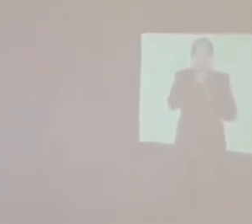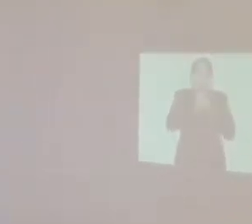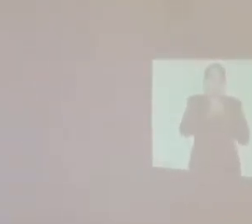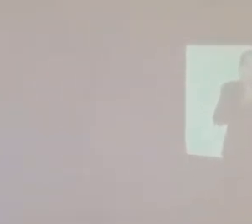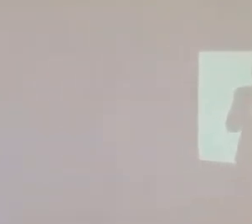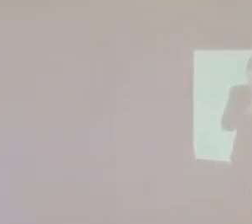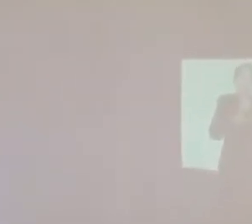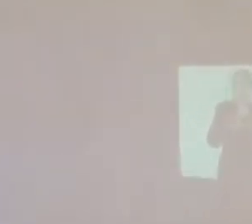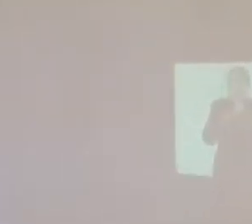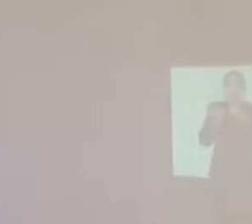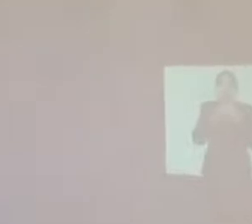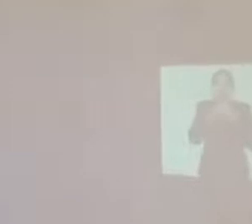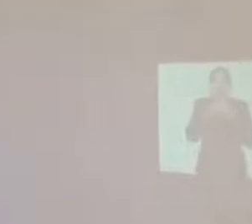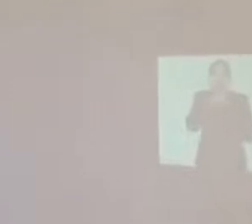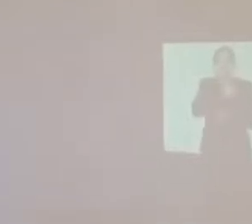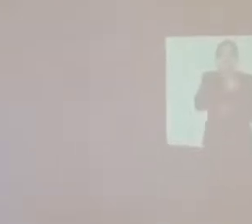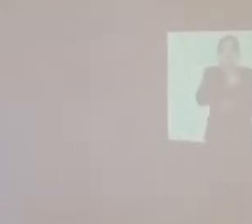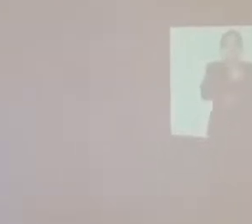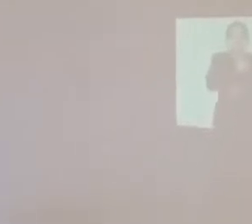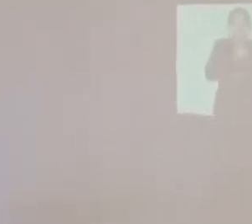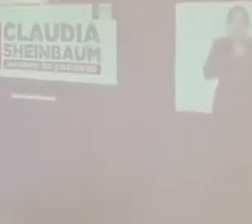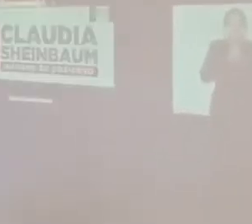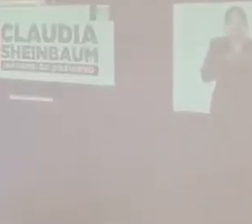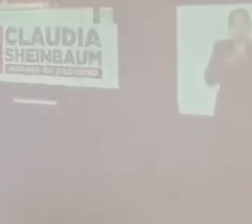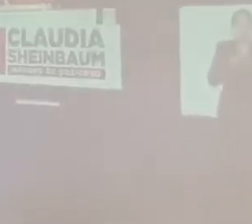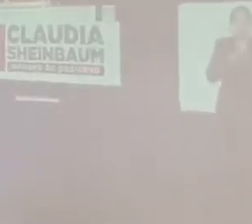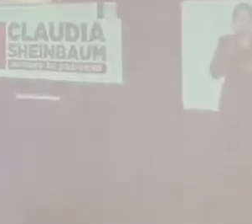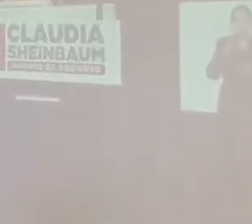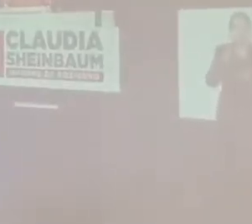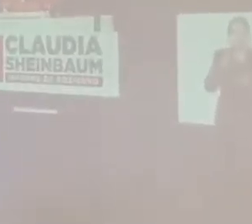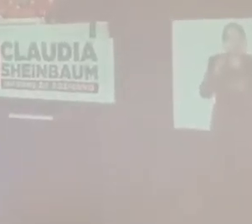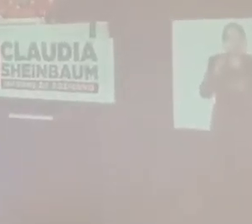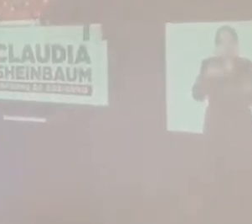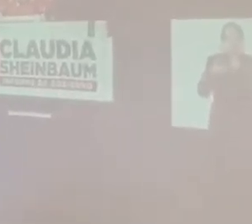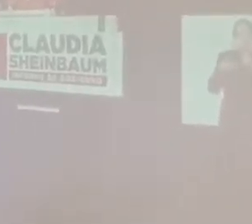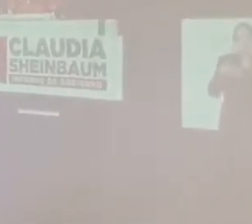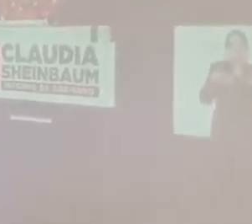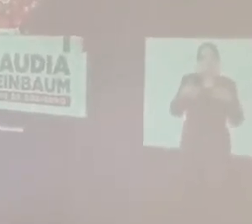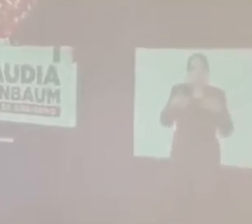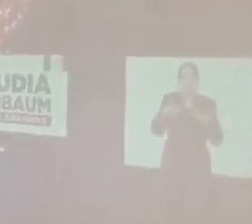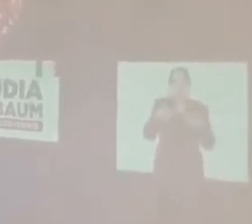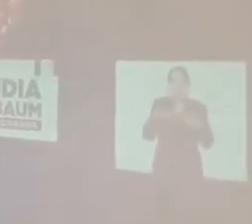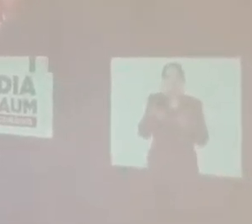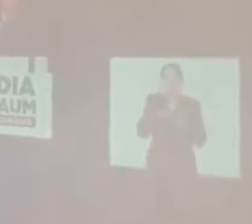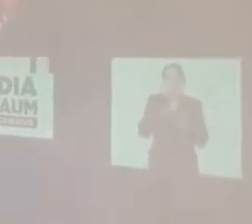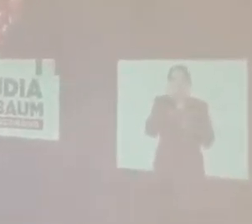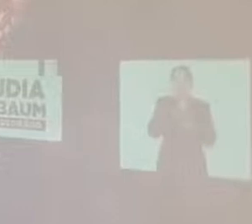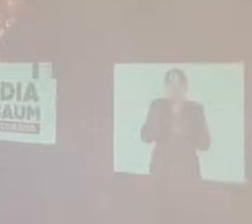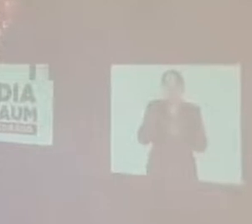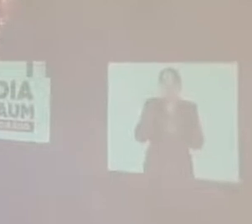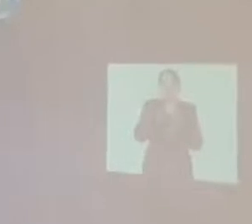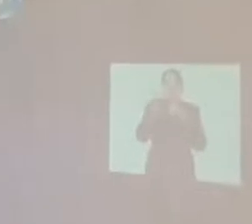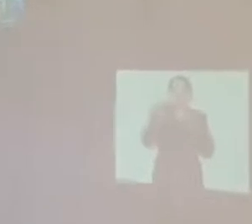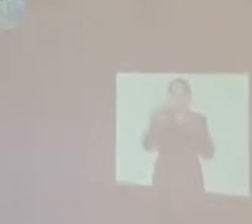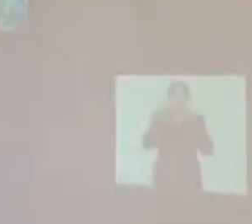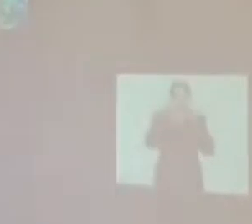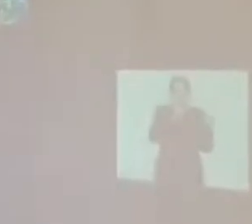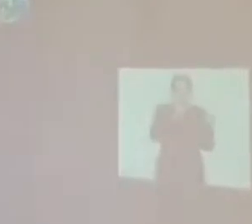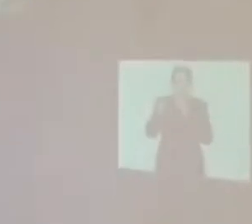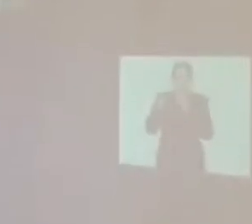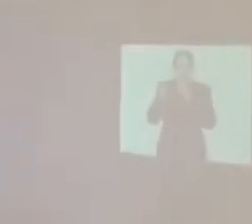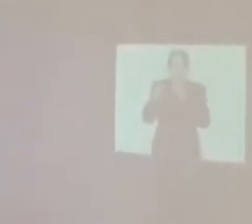La salud también es un derecho. Por eso, durante la pandemia se atendió a todos por igual y se construyó un